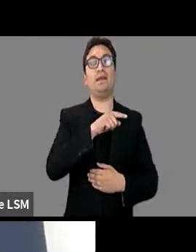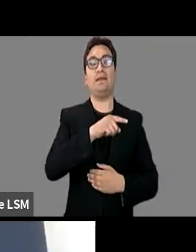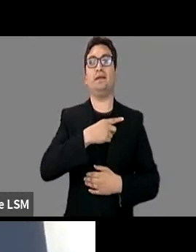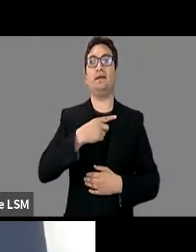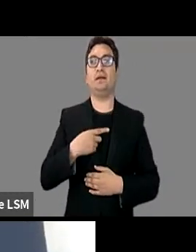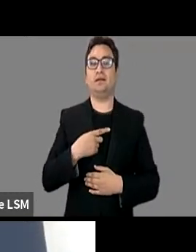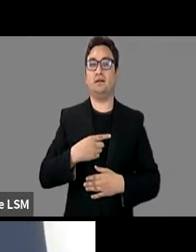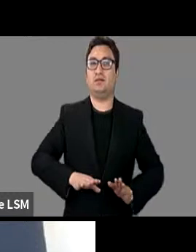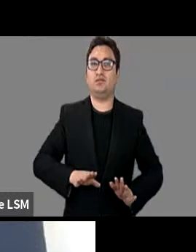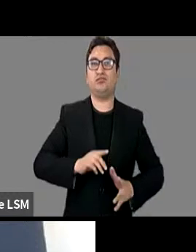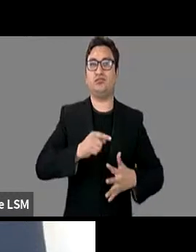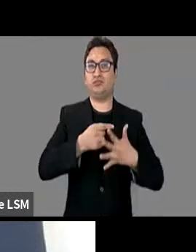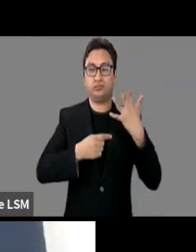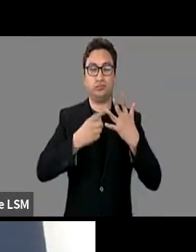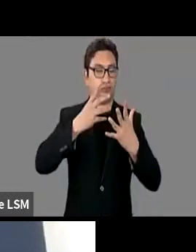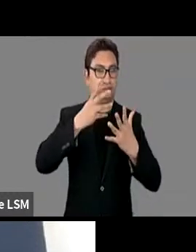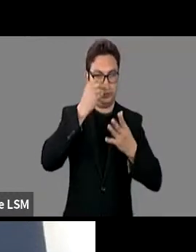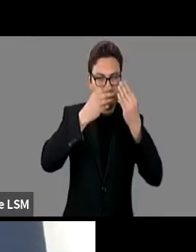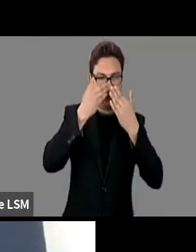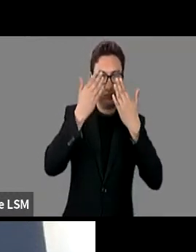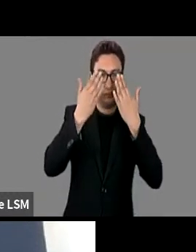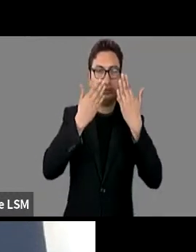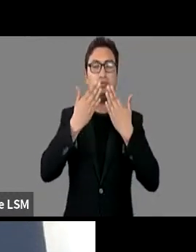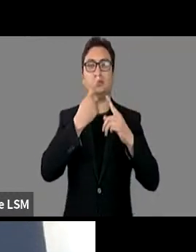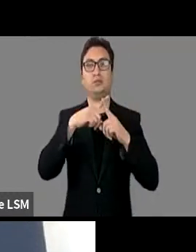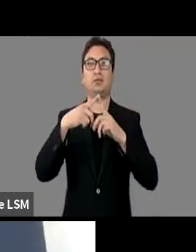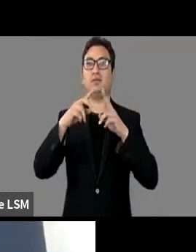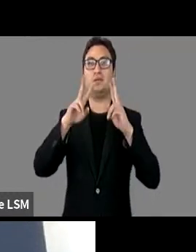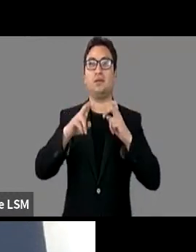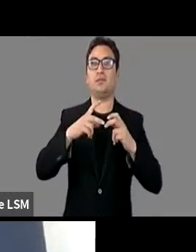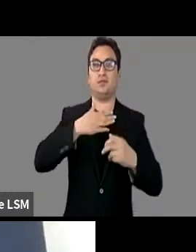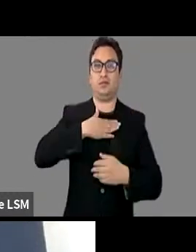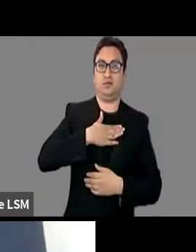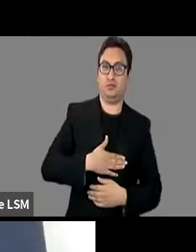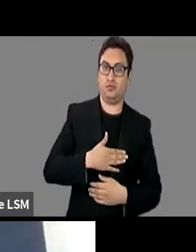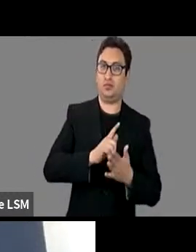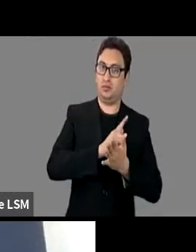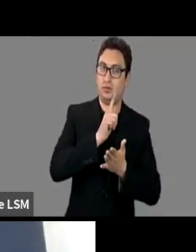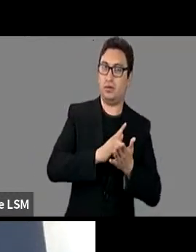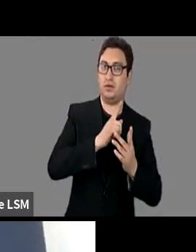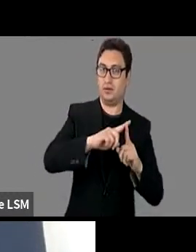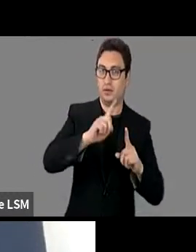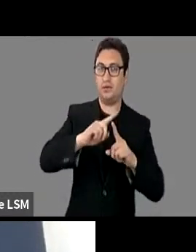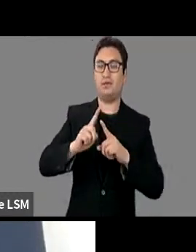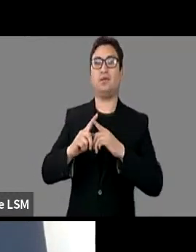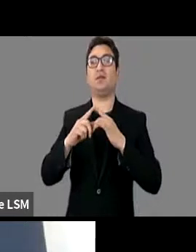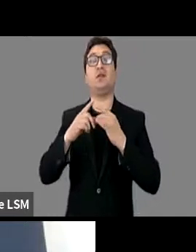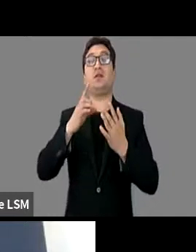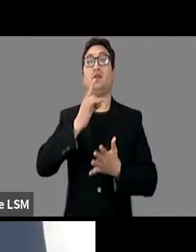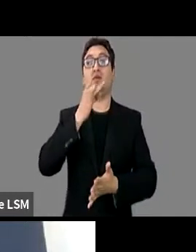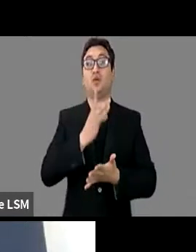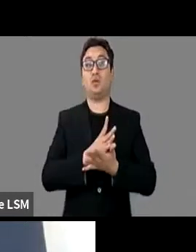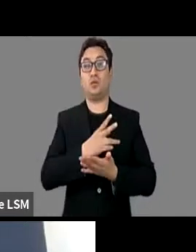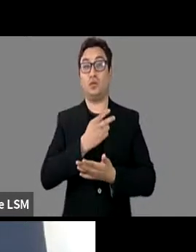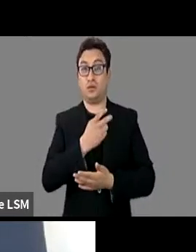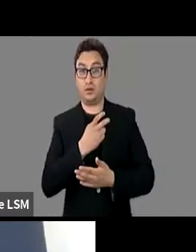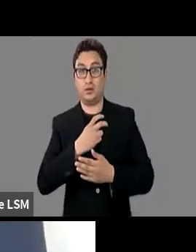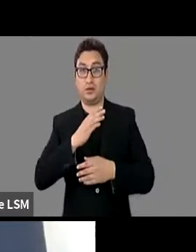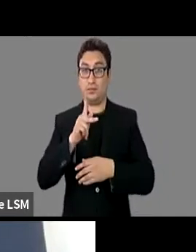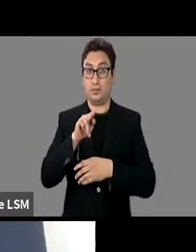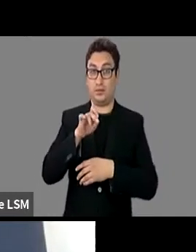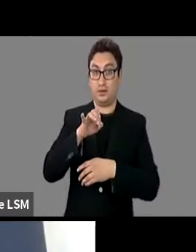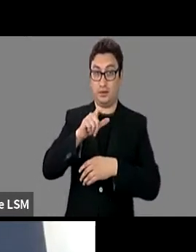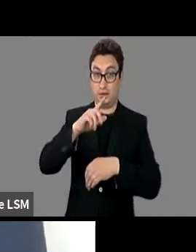cuanto a materia de justicia, y que no solo se debe de implementar en la materia penal, debería de hacerse en todas